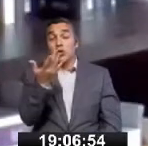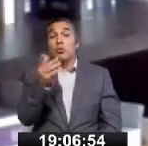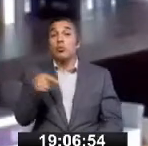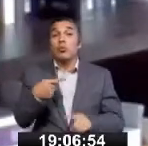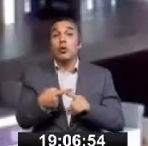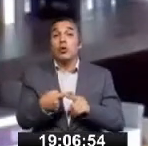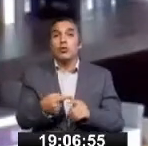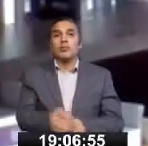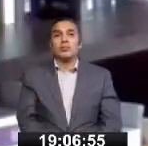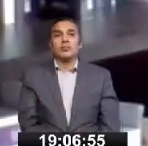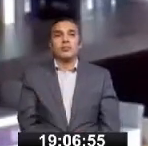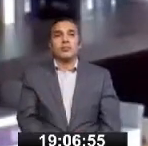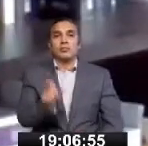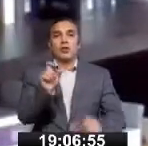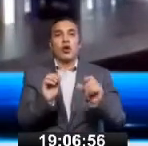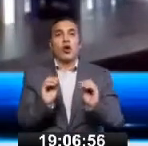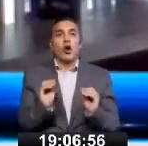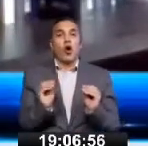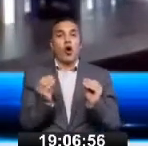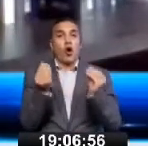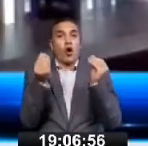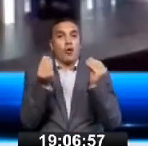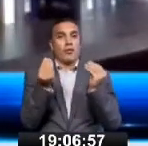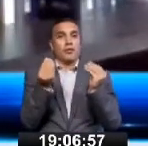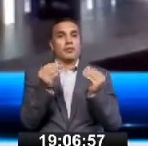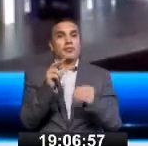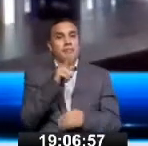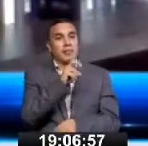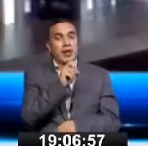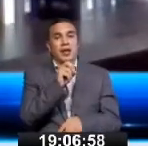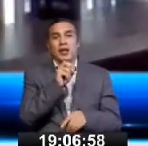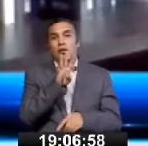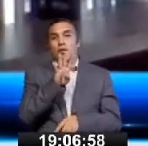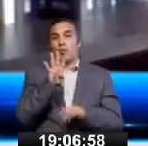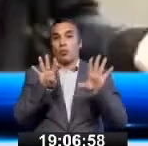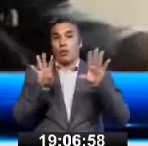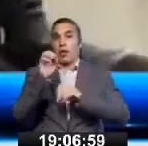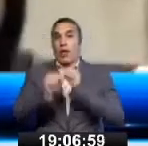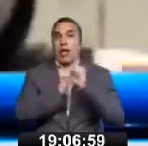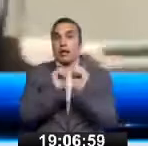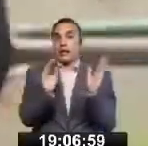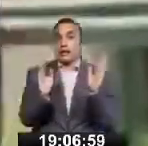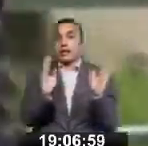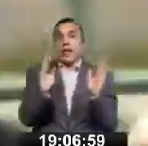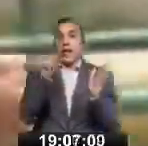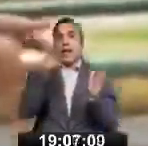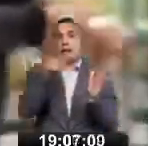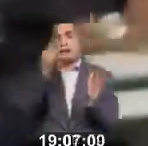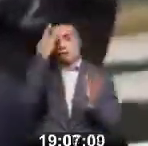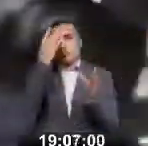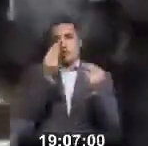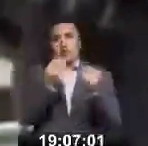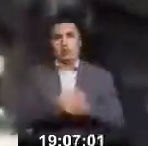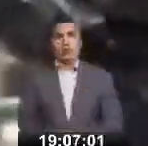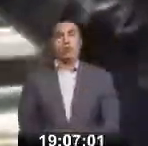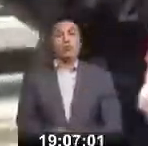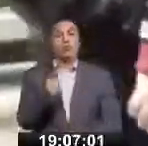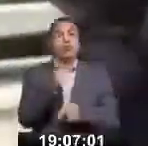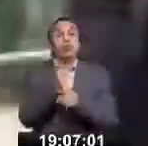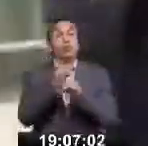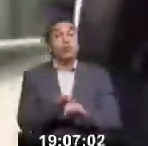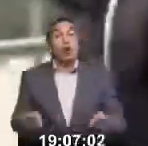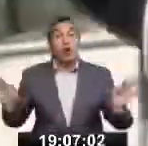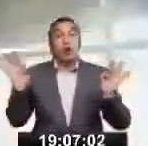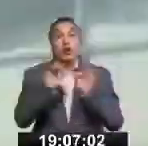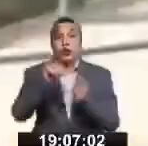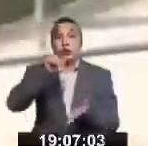en la población adulta joven, entre los 20 y 49 años de edad. Por esto es fundamental